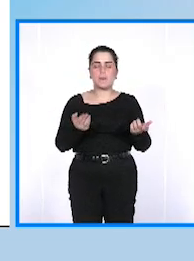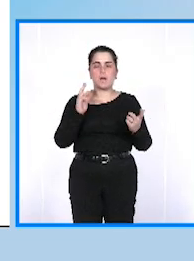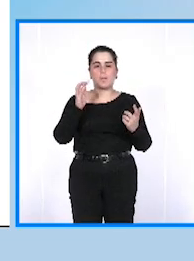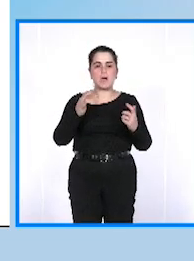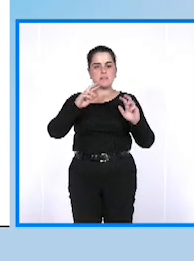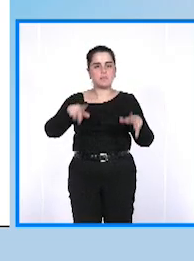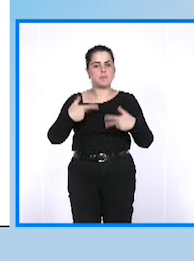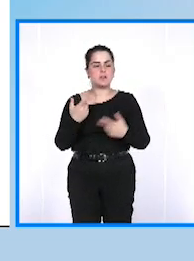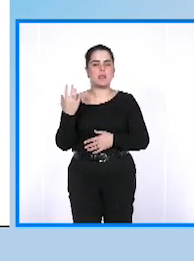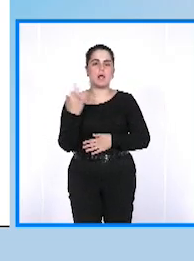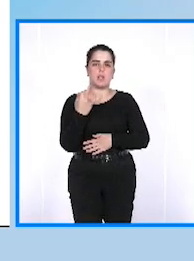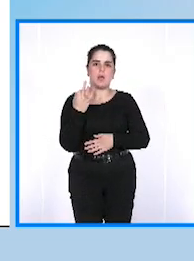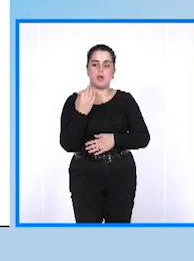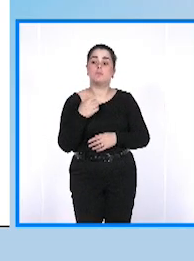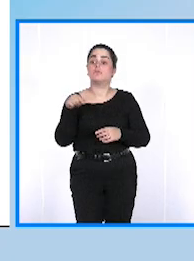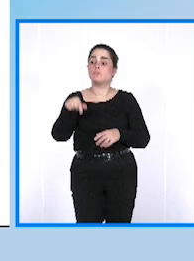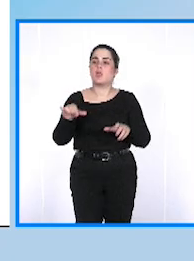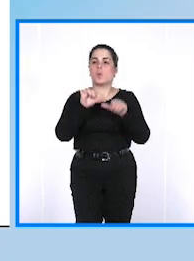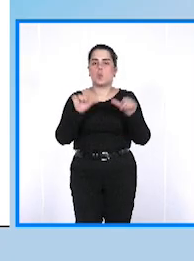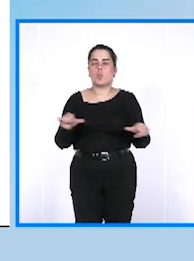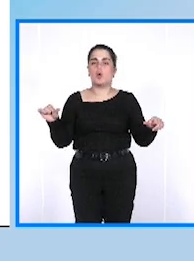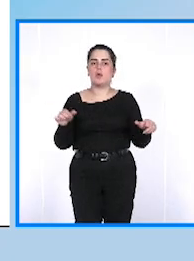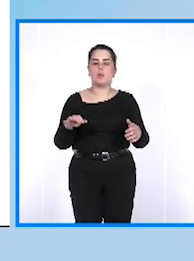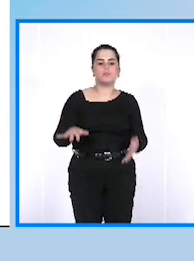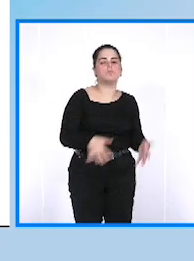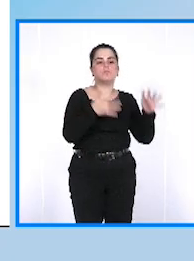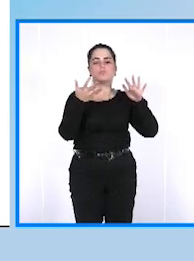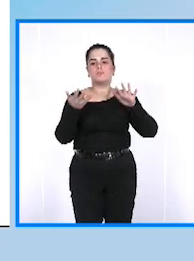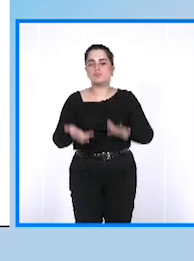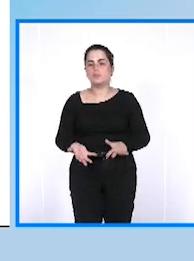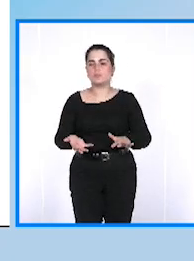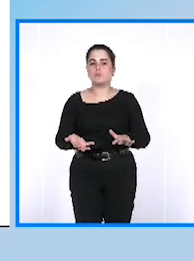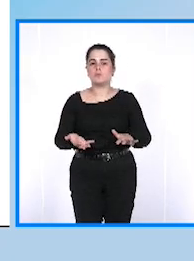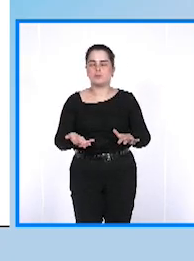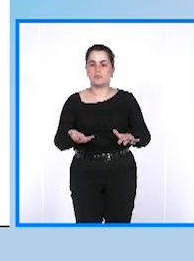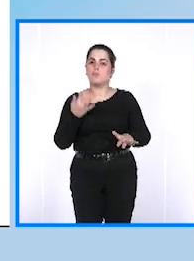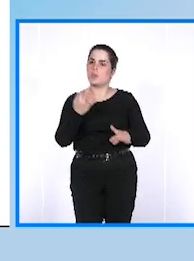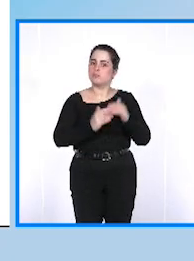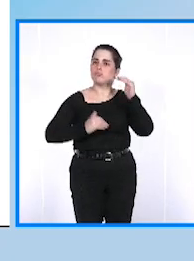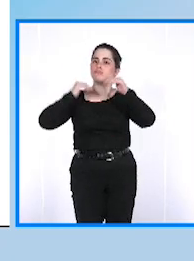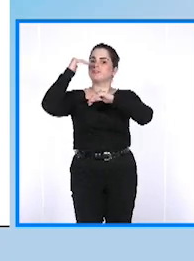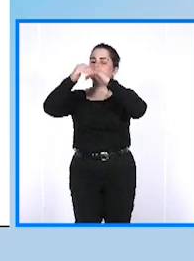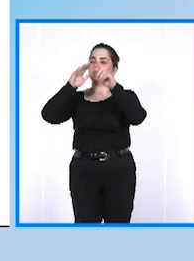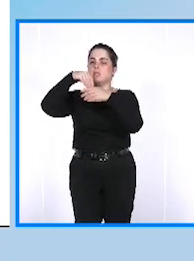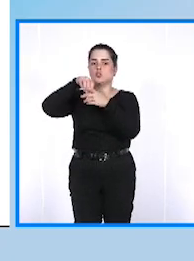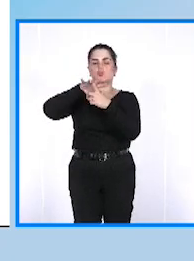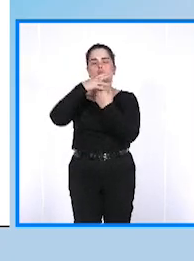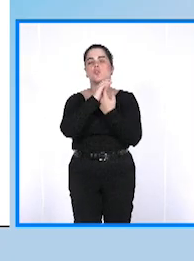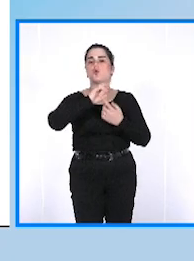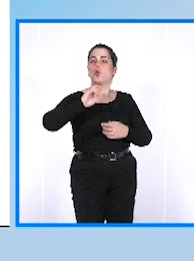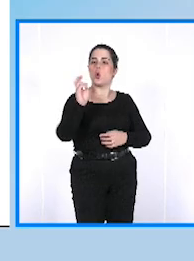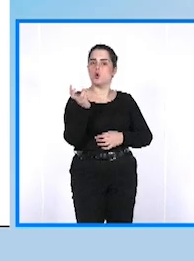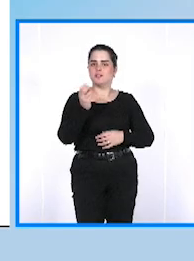permiten como decíamos que este modelo pueda ser implementado eh Y escalado en en otros contextos sin